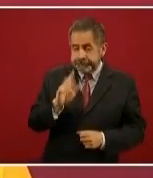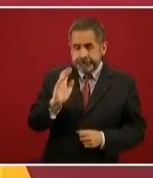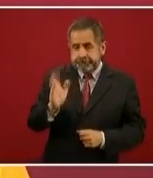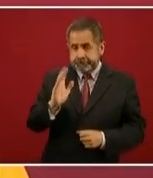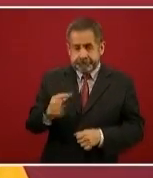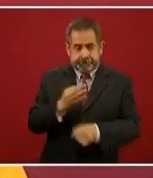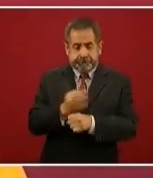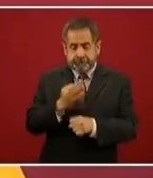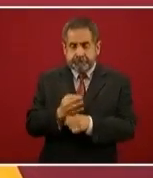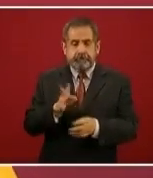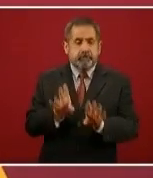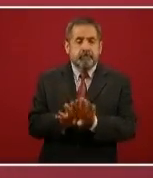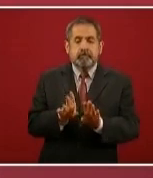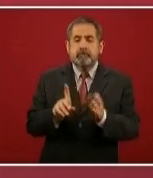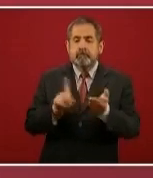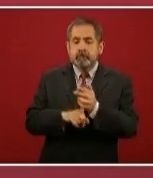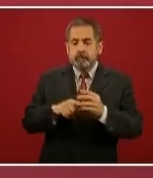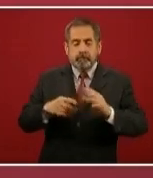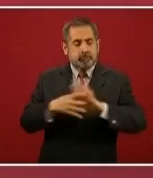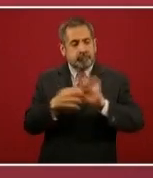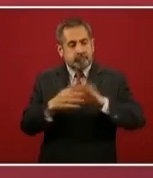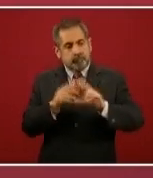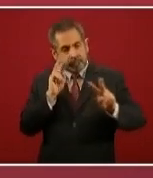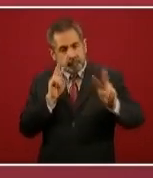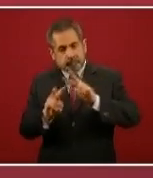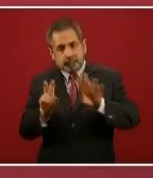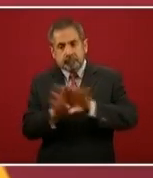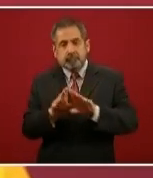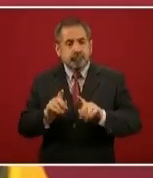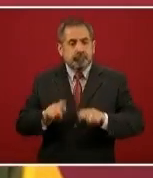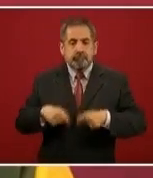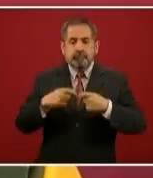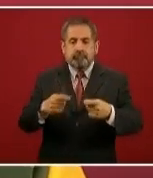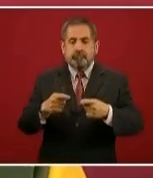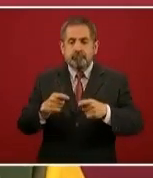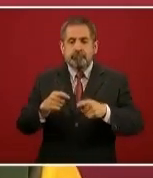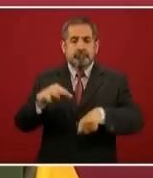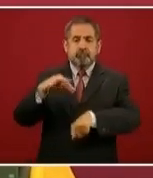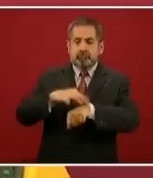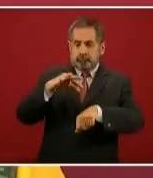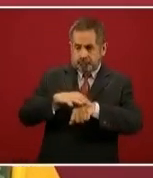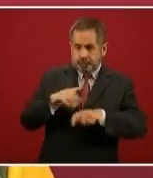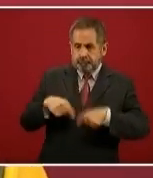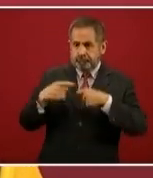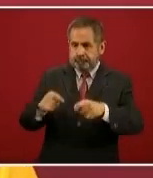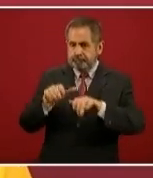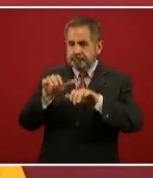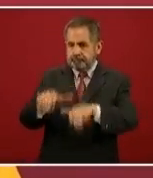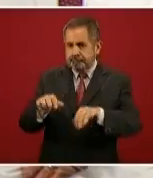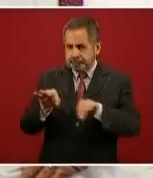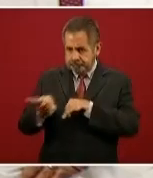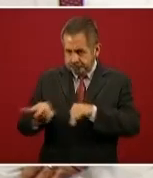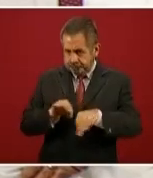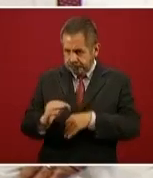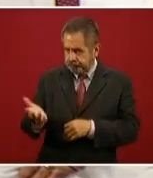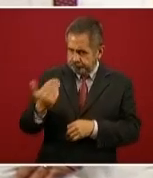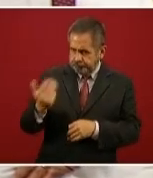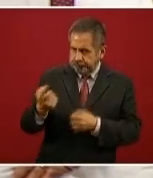También estamos en esta fase identificando la necesidad de contratación de personal médico y enfermería para